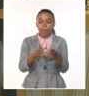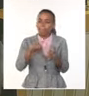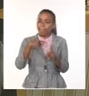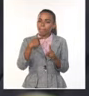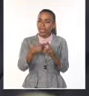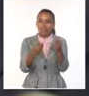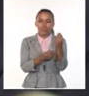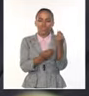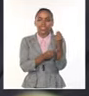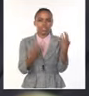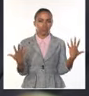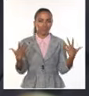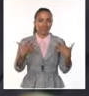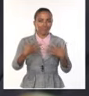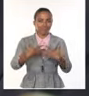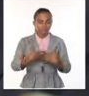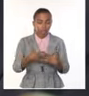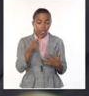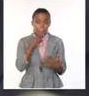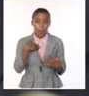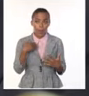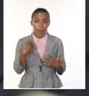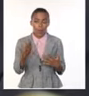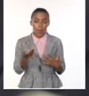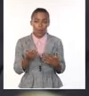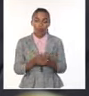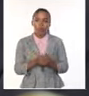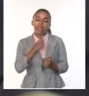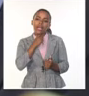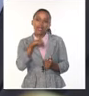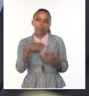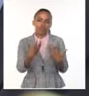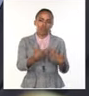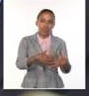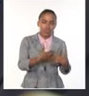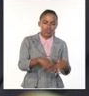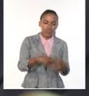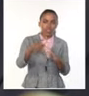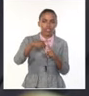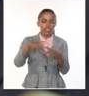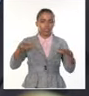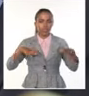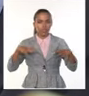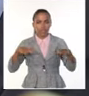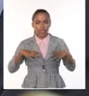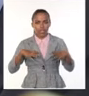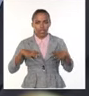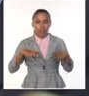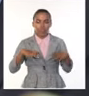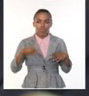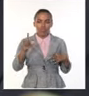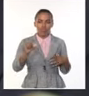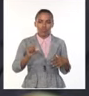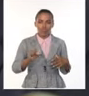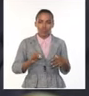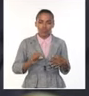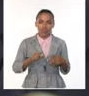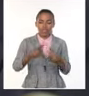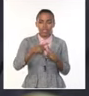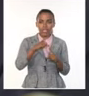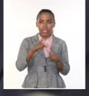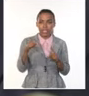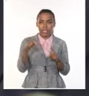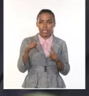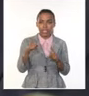vínculos, poniendo el acento en la esfera de la industria, el turismo, las regulaciones técnicas y de acreditación, así como